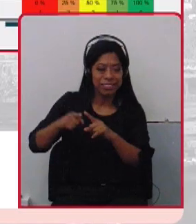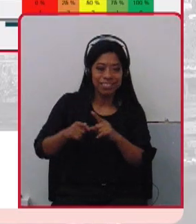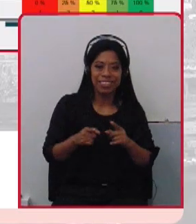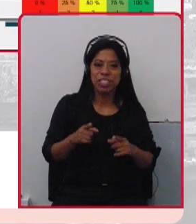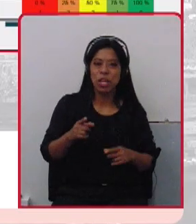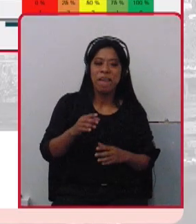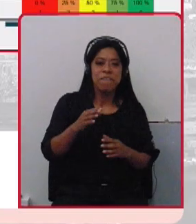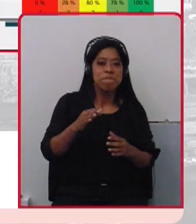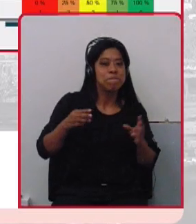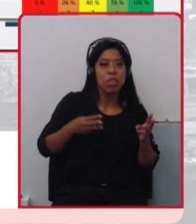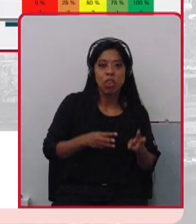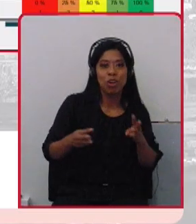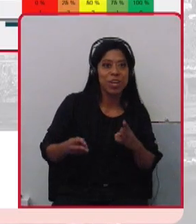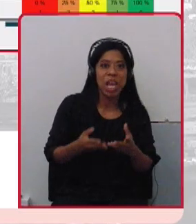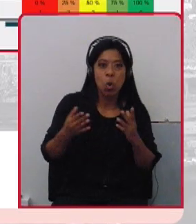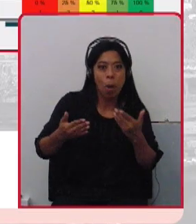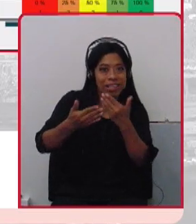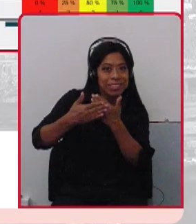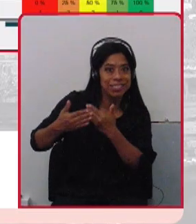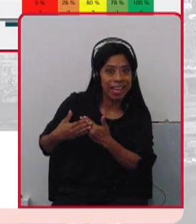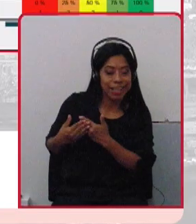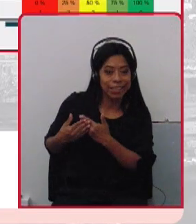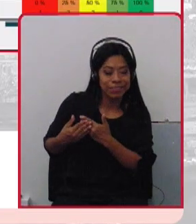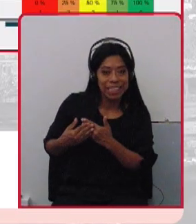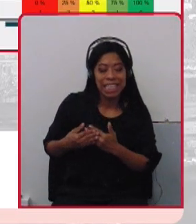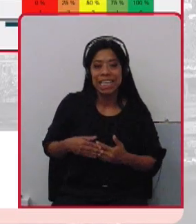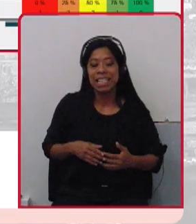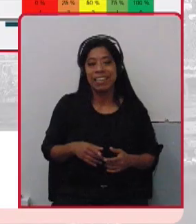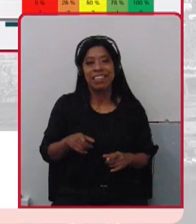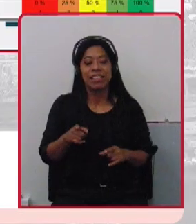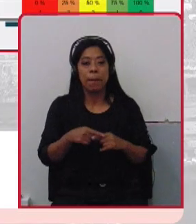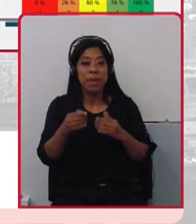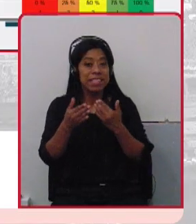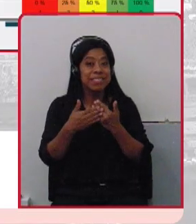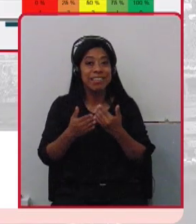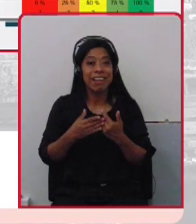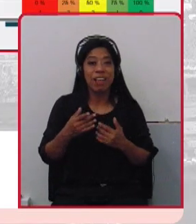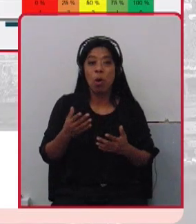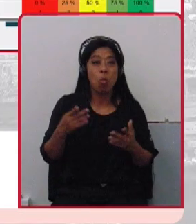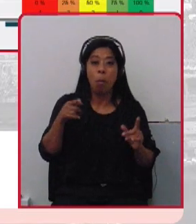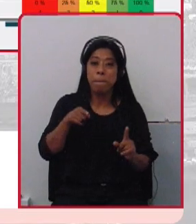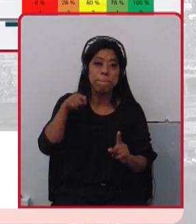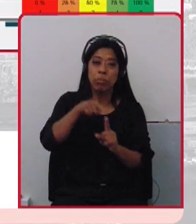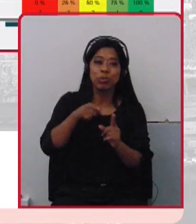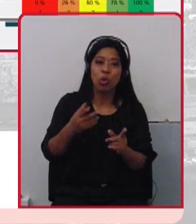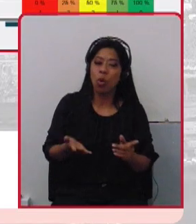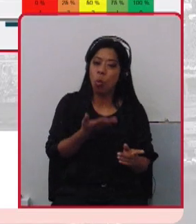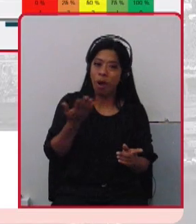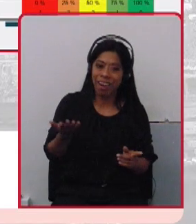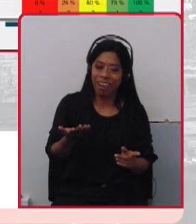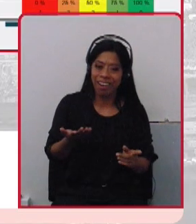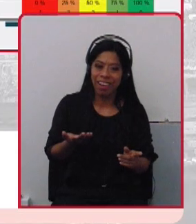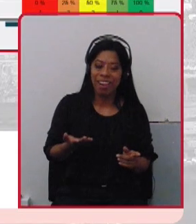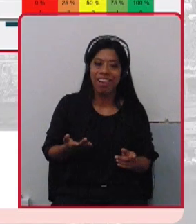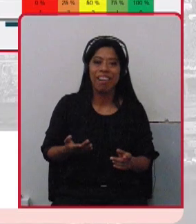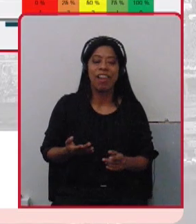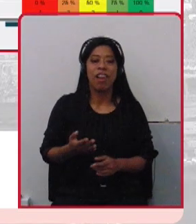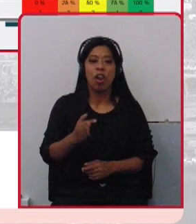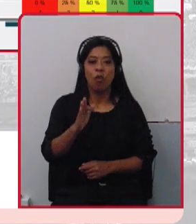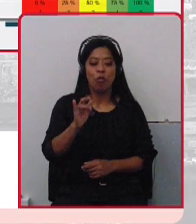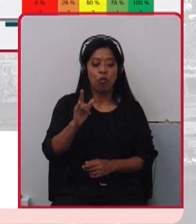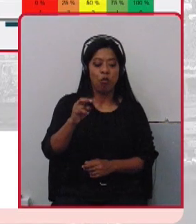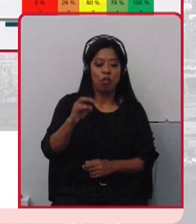cuál metodología se podría acercar más. Y la que se acercó más al fin, al objetivo, era la función lineal y